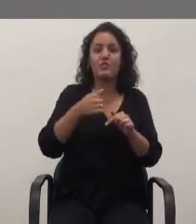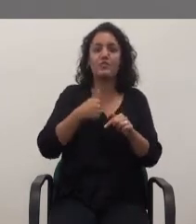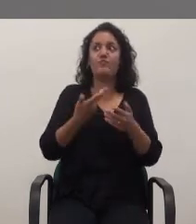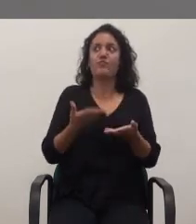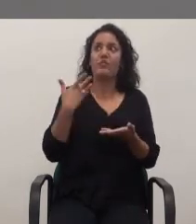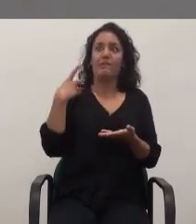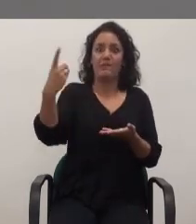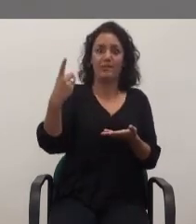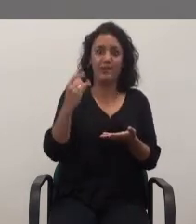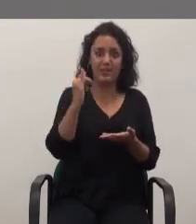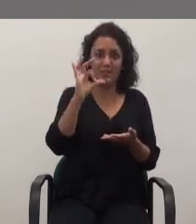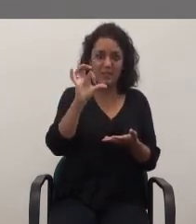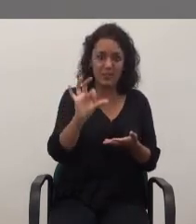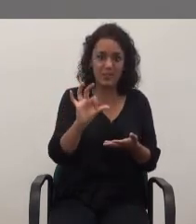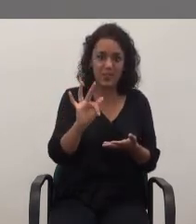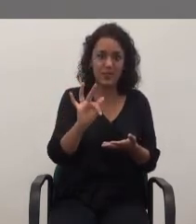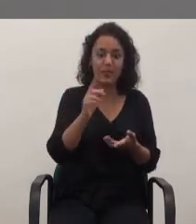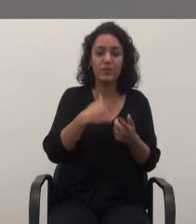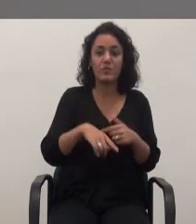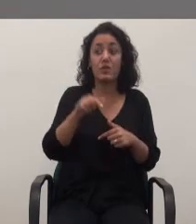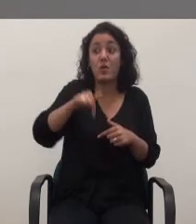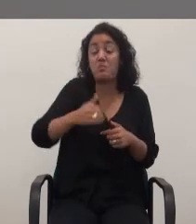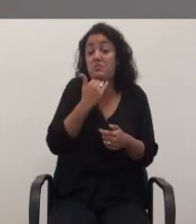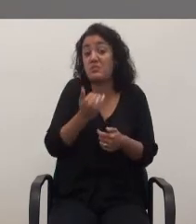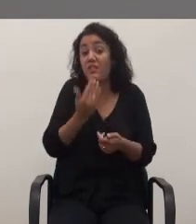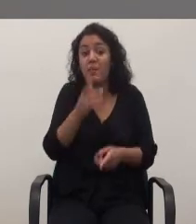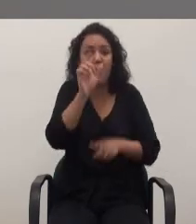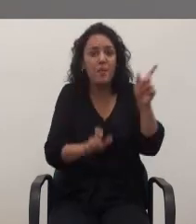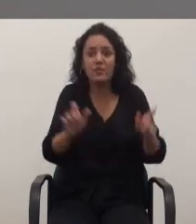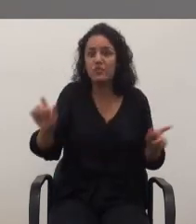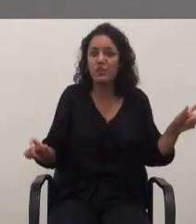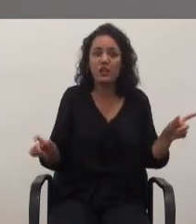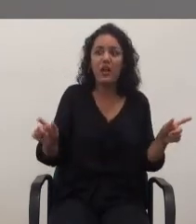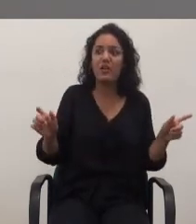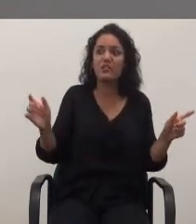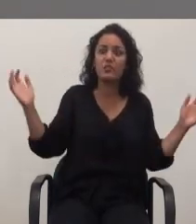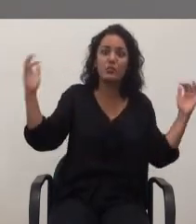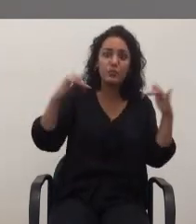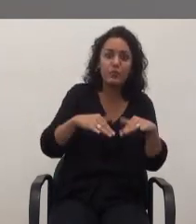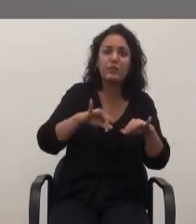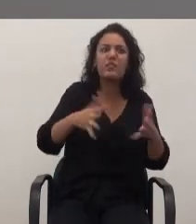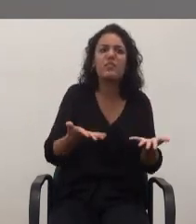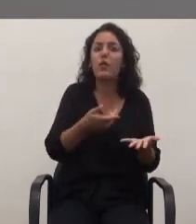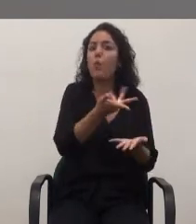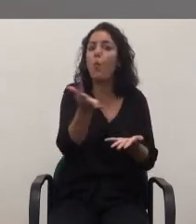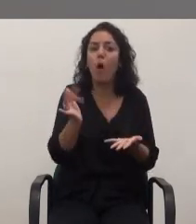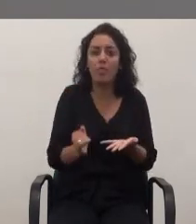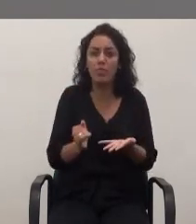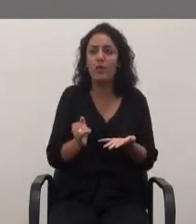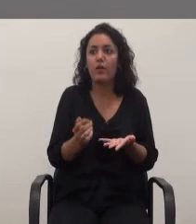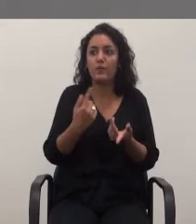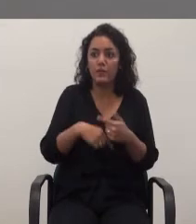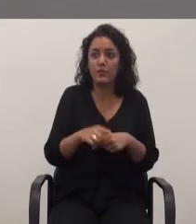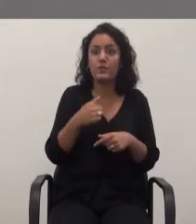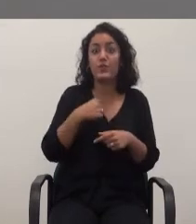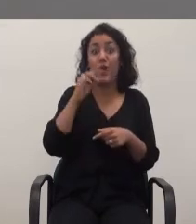manera. También no teníamos ni idea de cuánta gente iba a venir. Que siga viniendo al ICEF un montón de personas a cada una de estas instancias